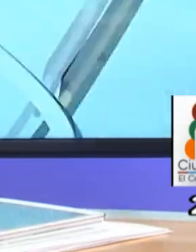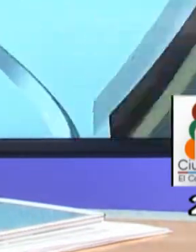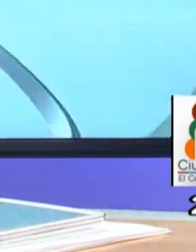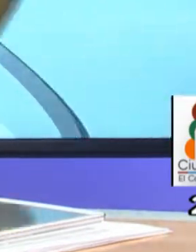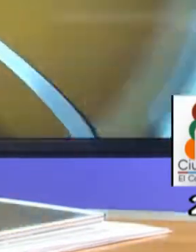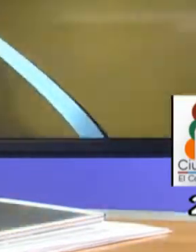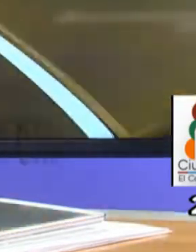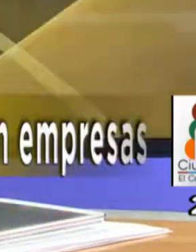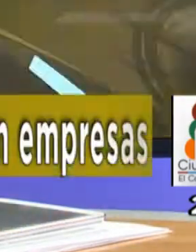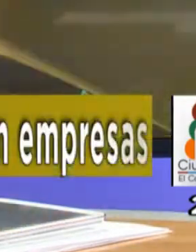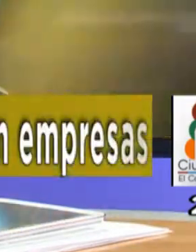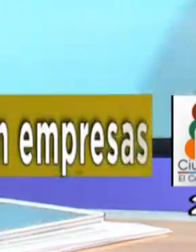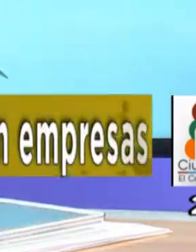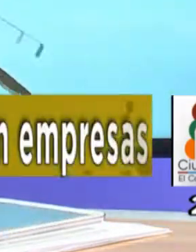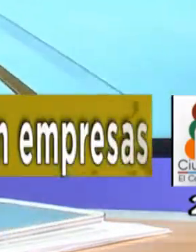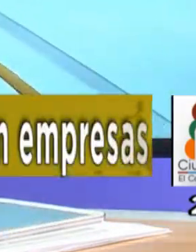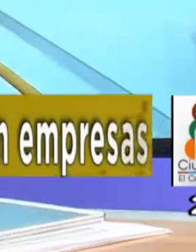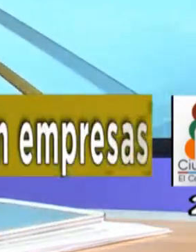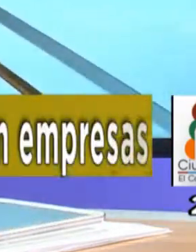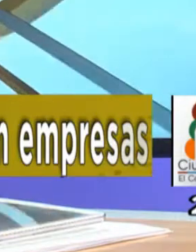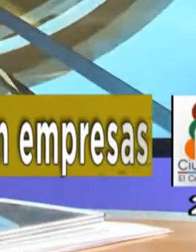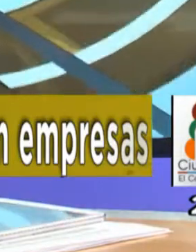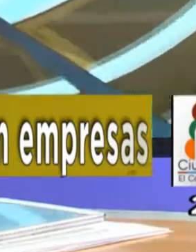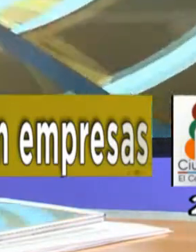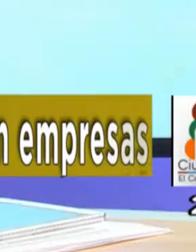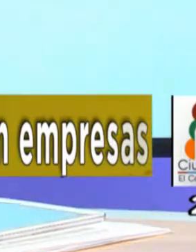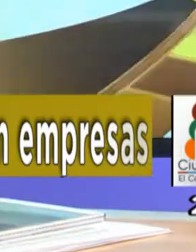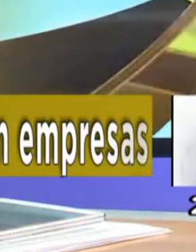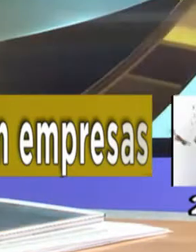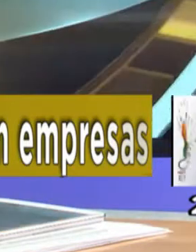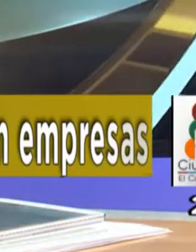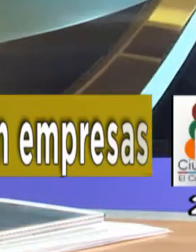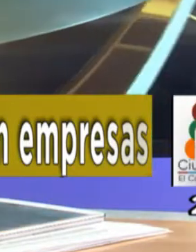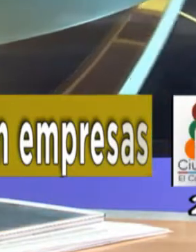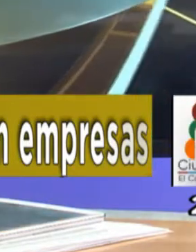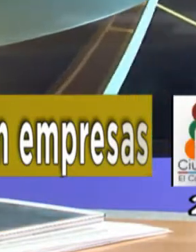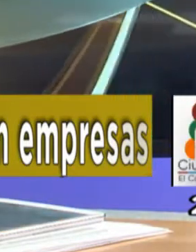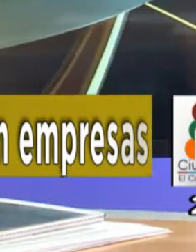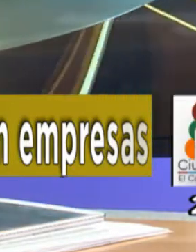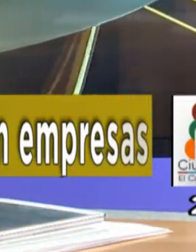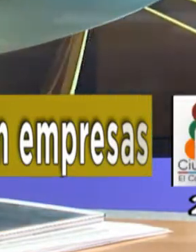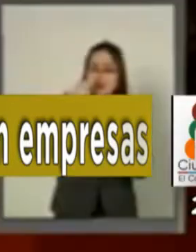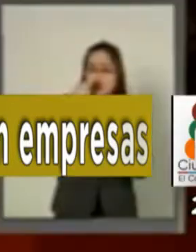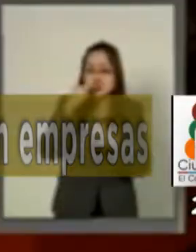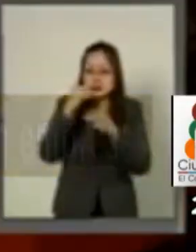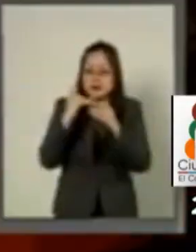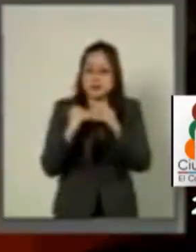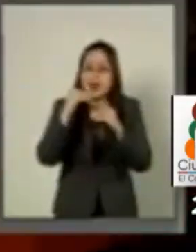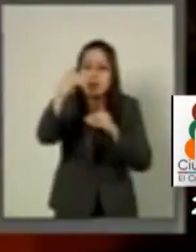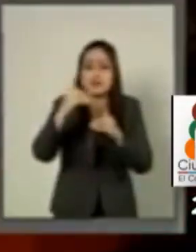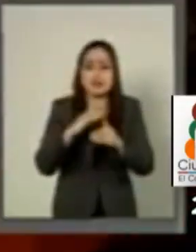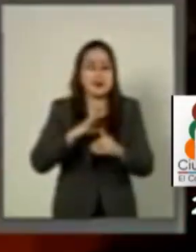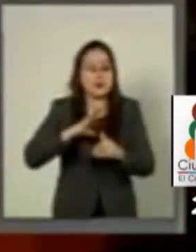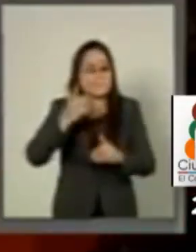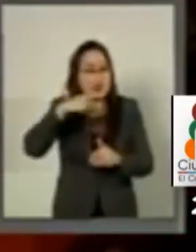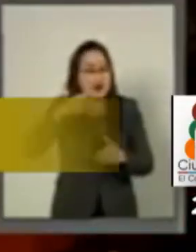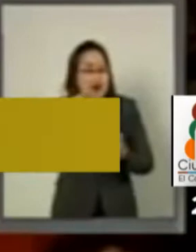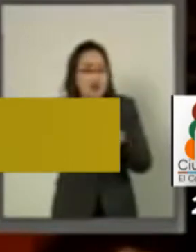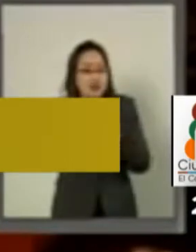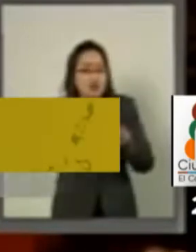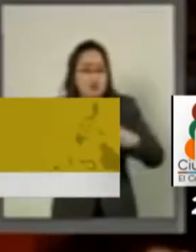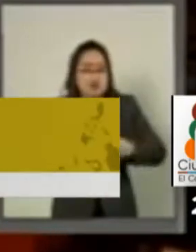ante senadores de la República. La información es de mi compañera Elia Almanza. La situación por la que atraviesa nuestro